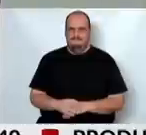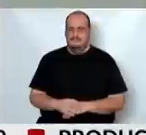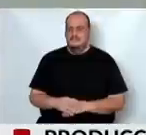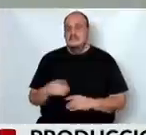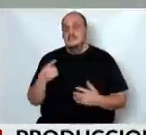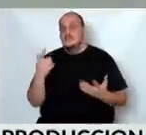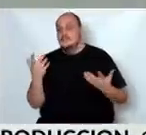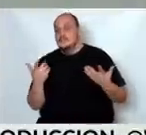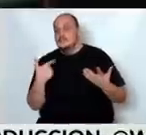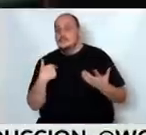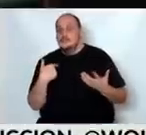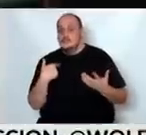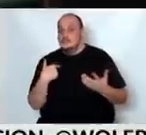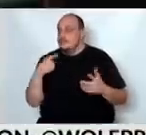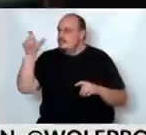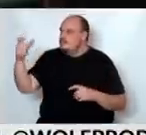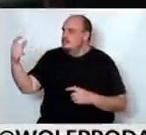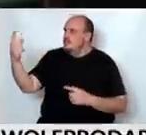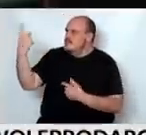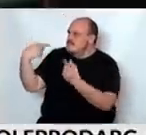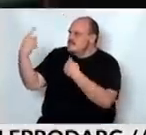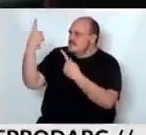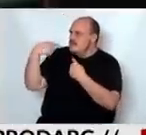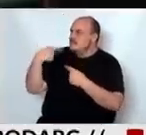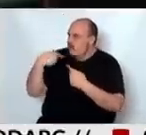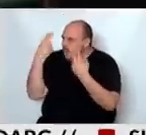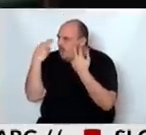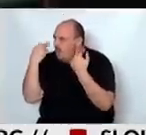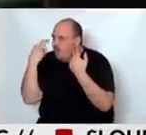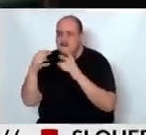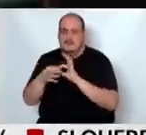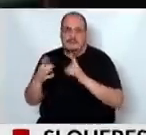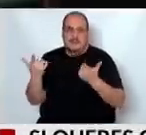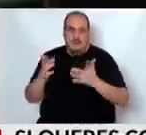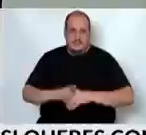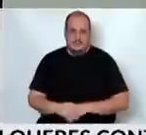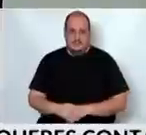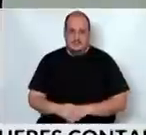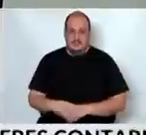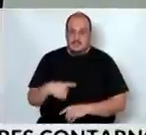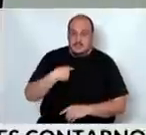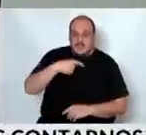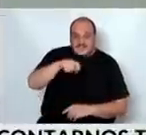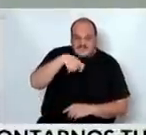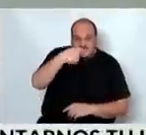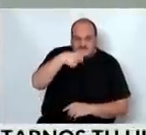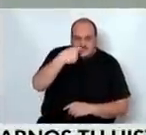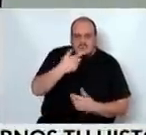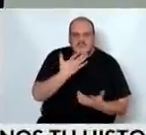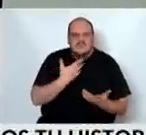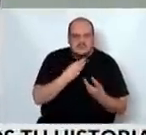Si vos haces lo que otras personas dicen, no tenés libertad. No. Si vos consumís y